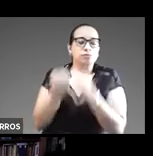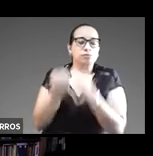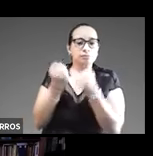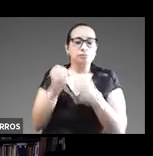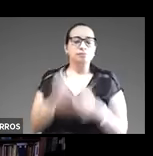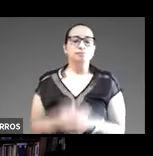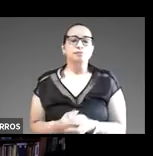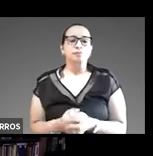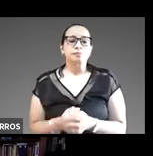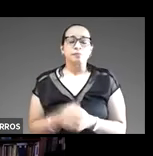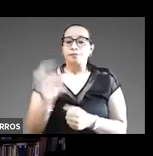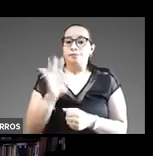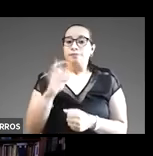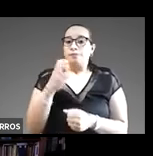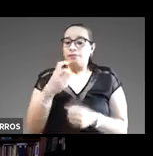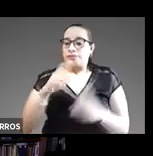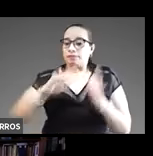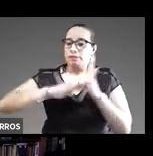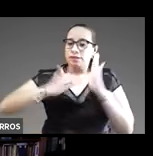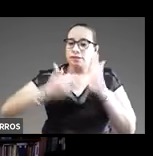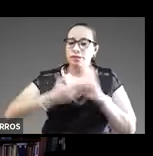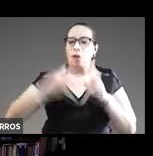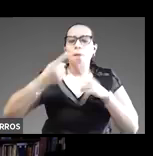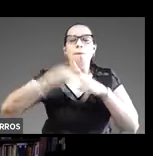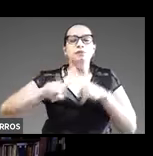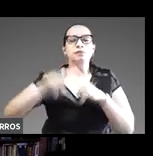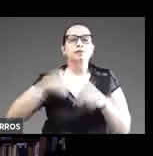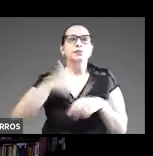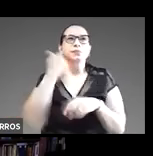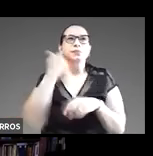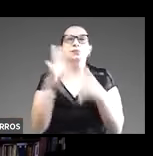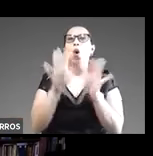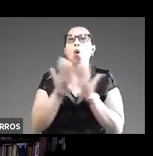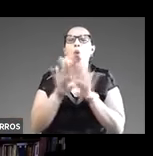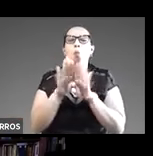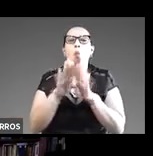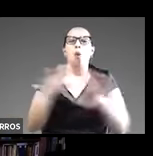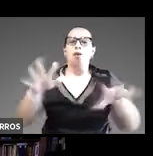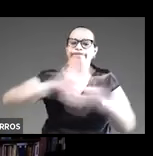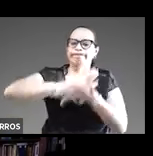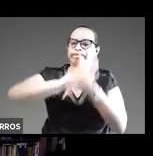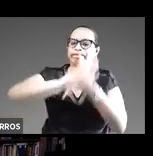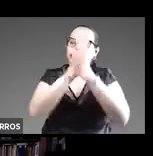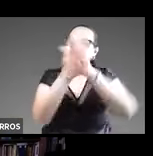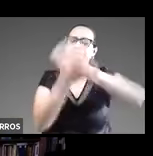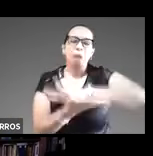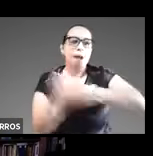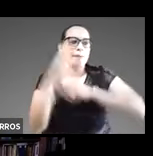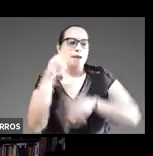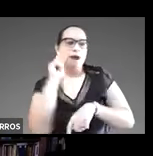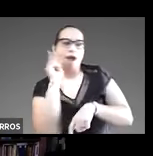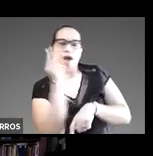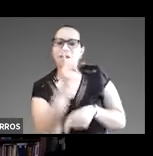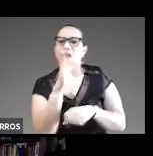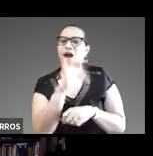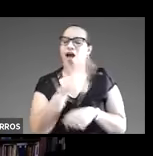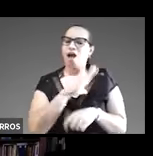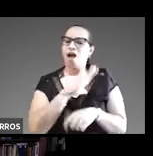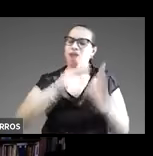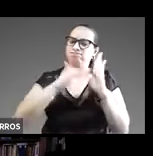la estrategia empezó, y me gustaría hacer como una especie de evolución para que se vea que la estrategia es un programa